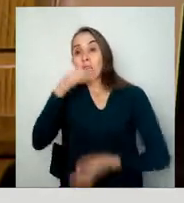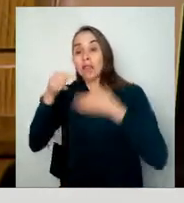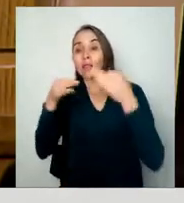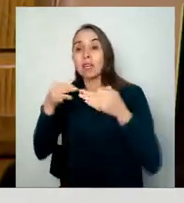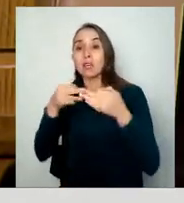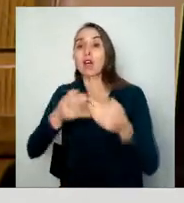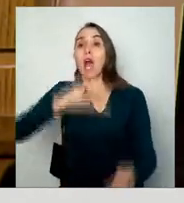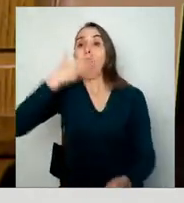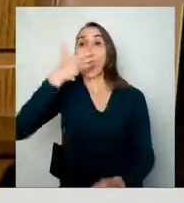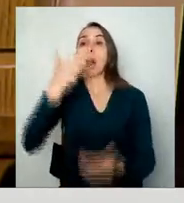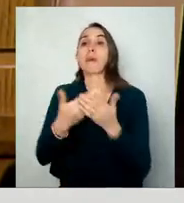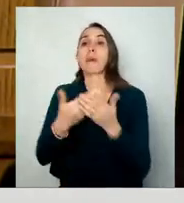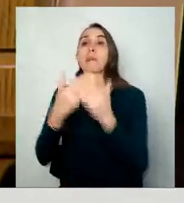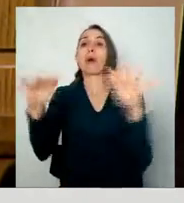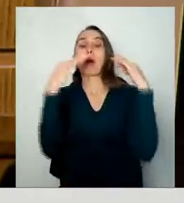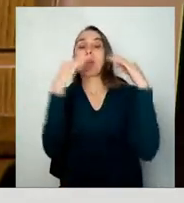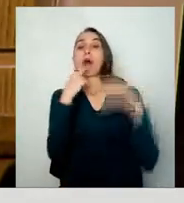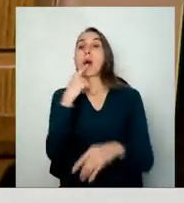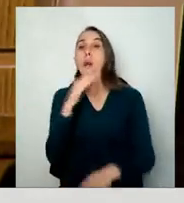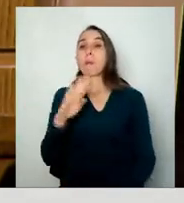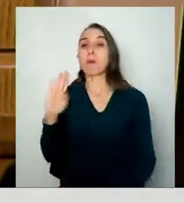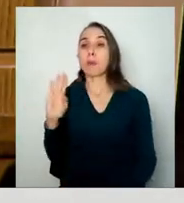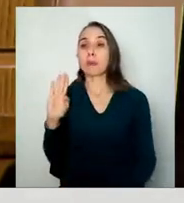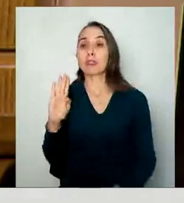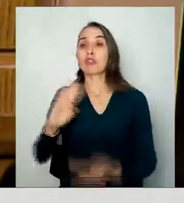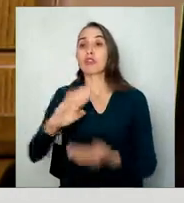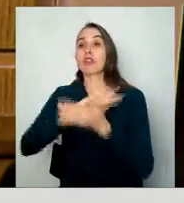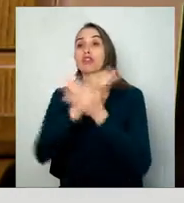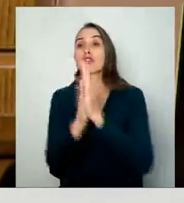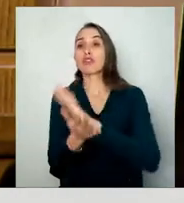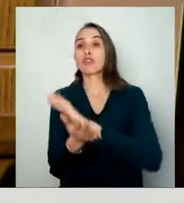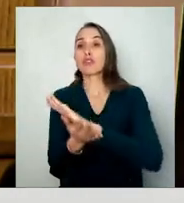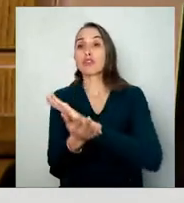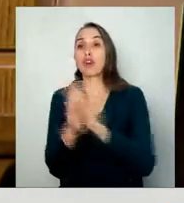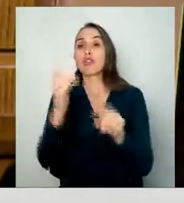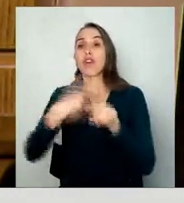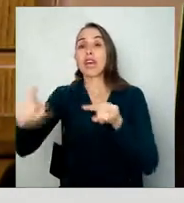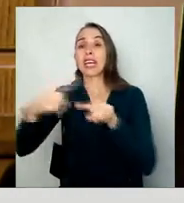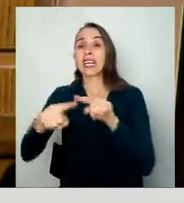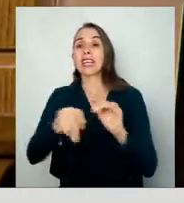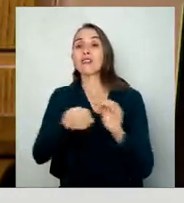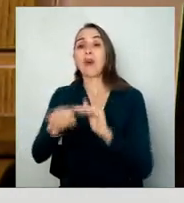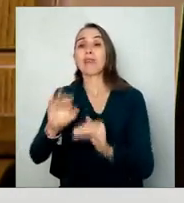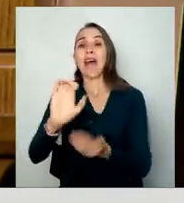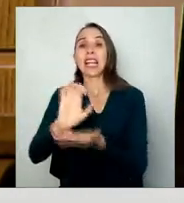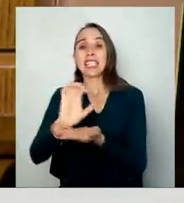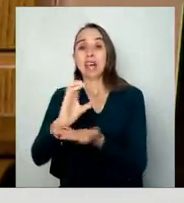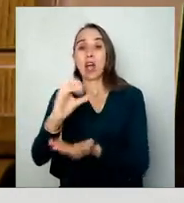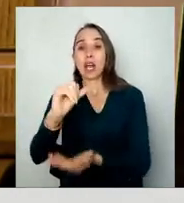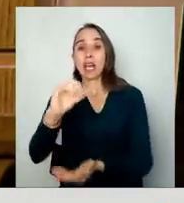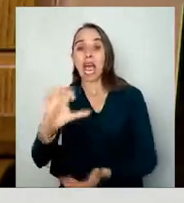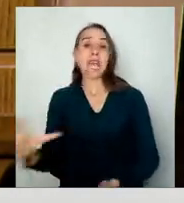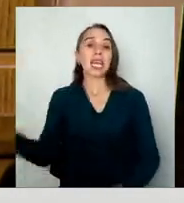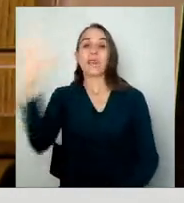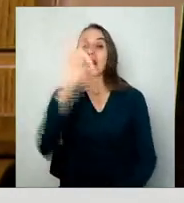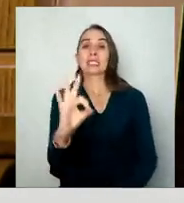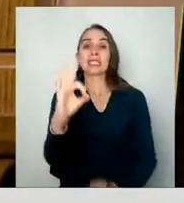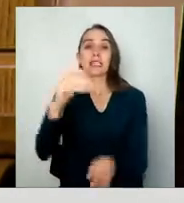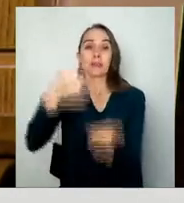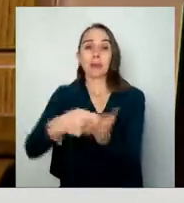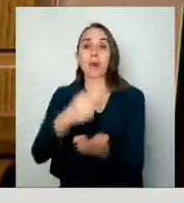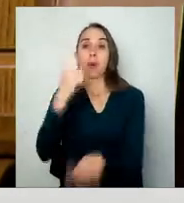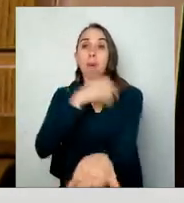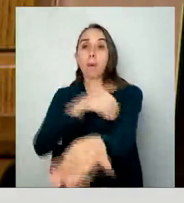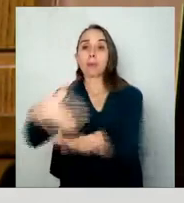populismo prometió la condonación total del famoso crédito con aval del Estado presidente más de un millón de jóvenes